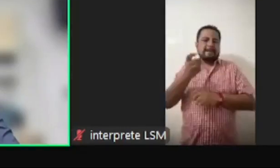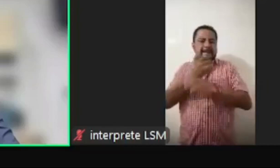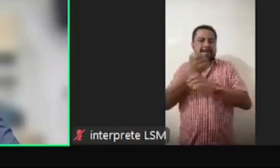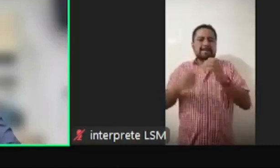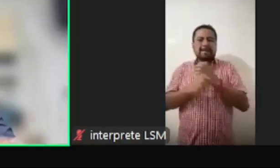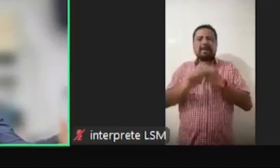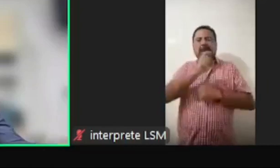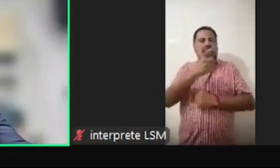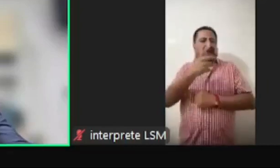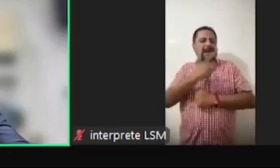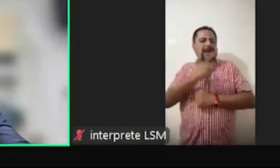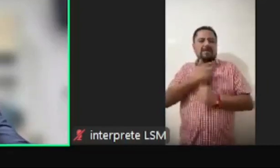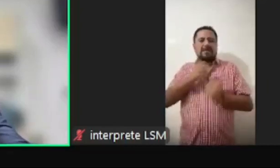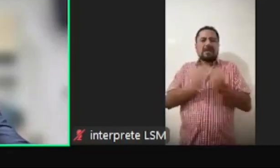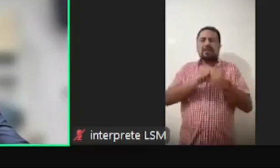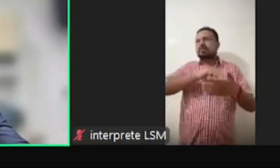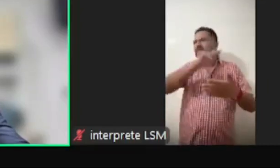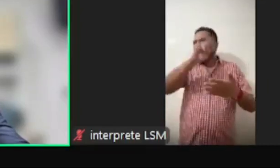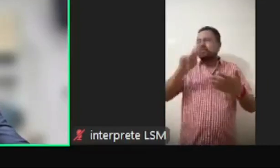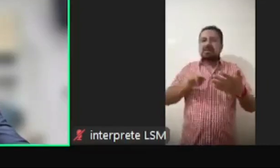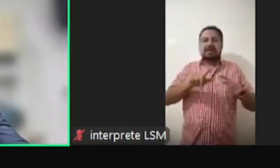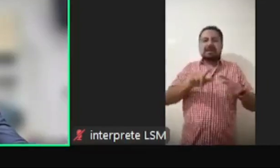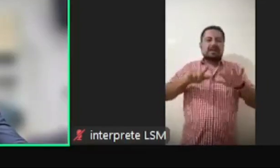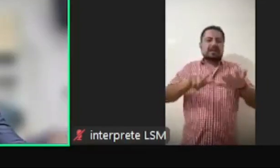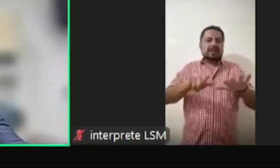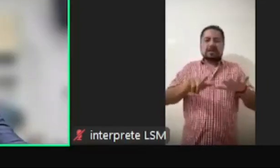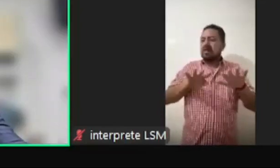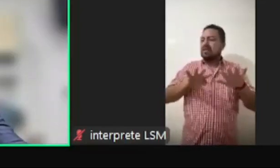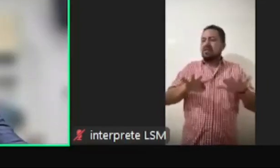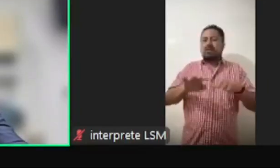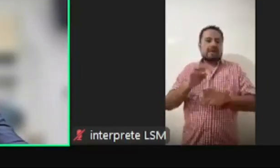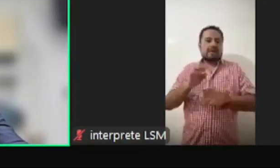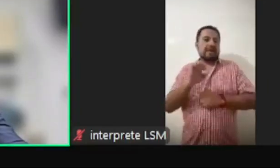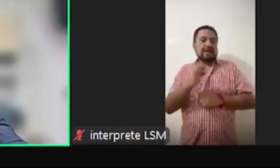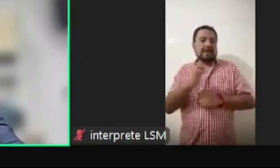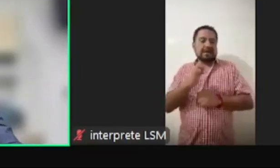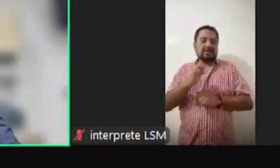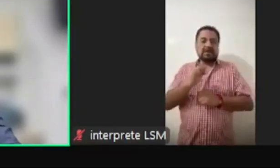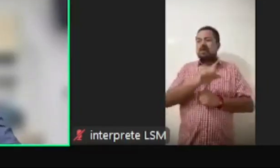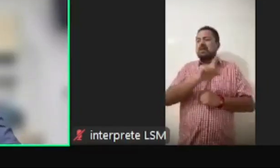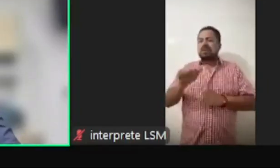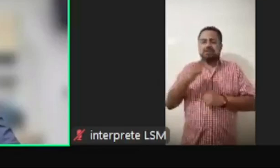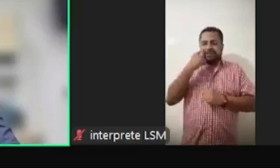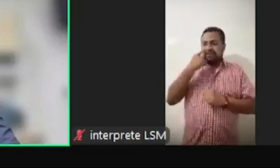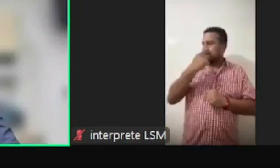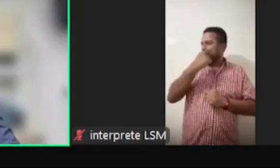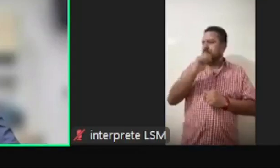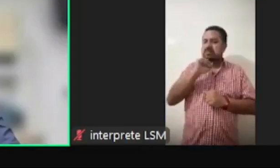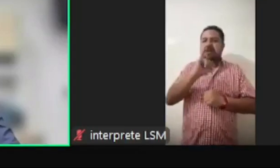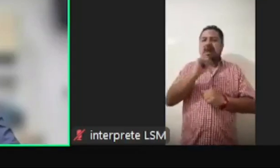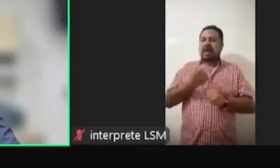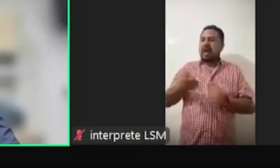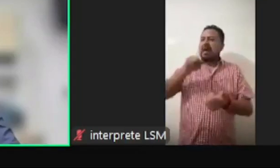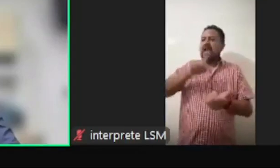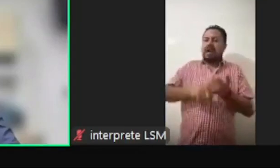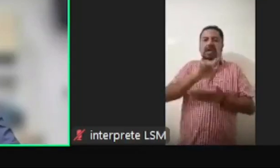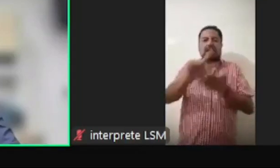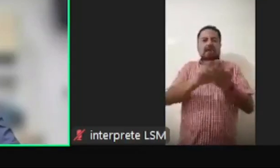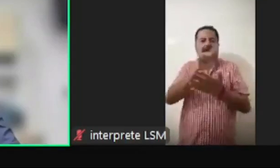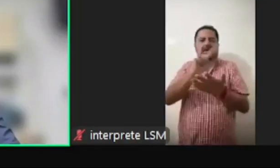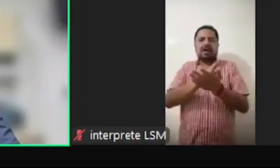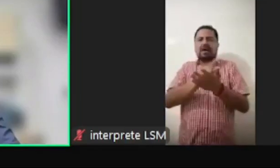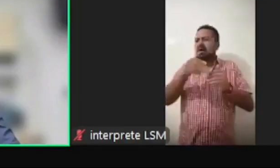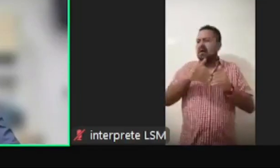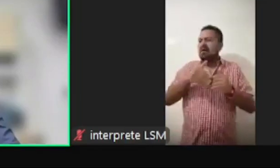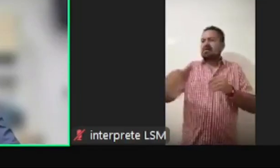de la existencia de las pintas de 17 y 19 de enero, respectivamente, se considera que se realizaron dentro de la línea de tiempo del periodo de